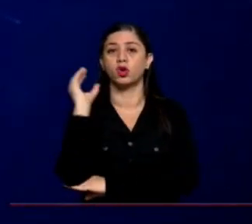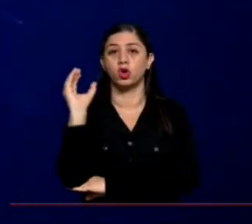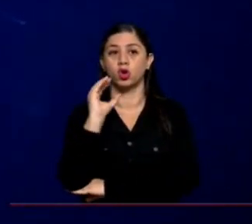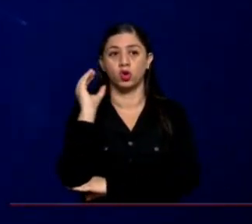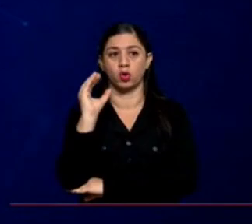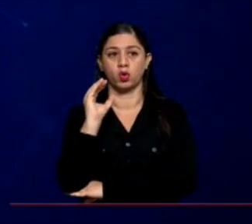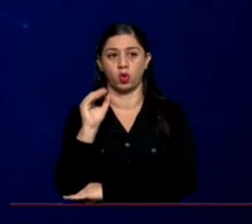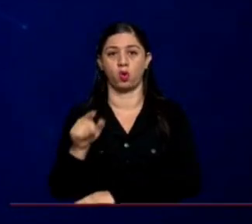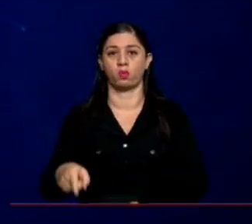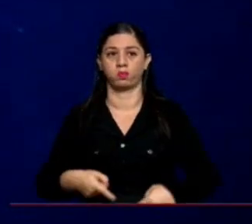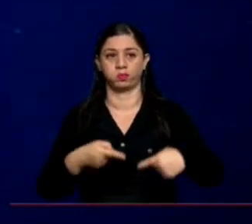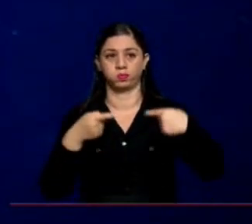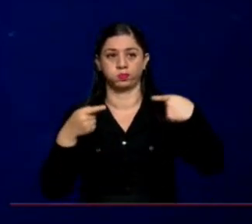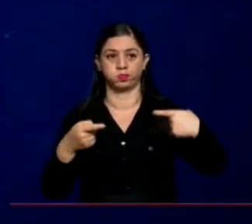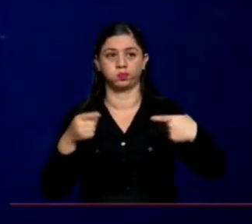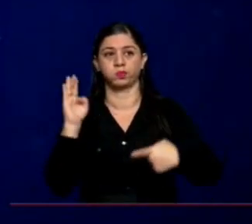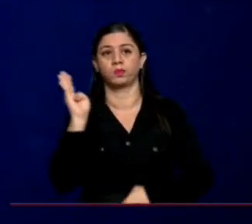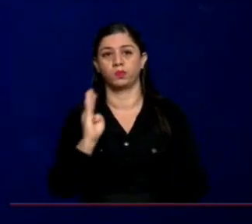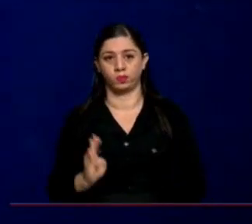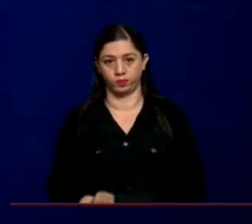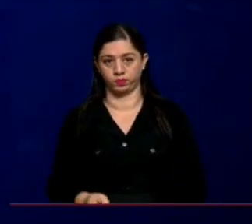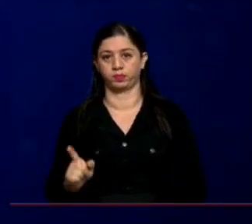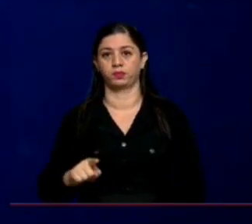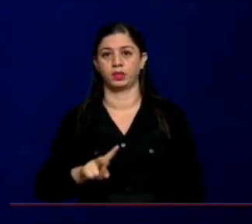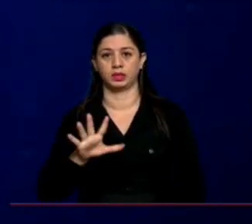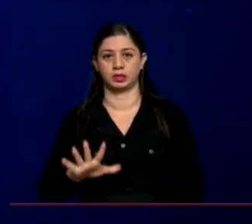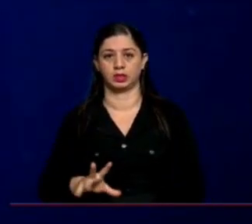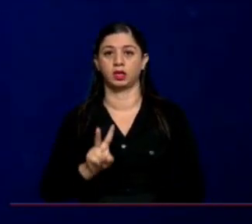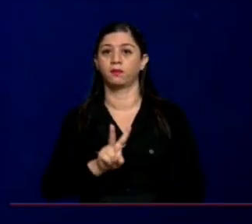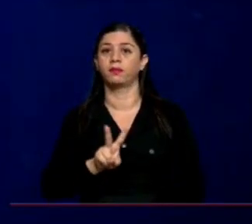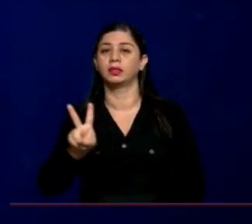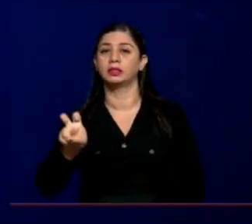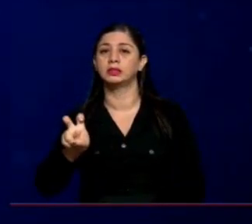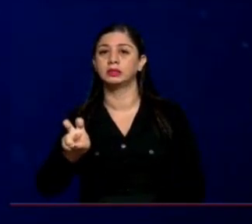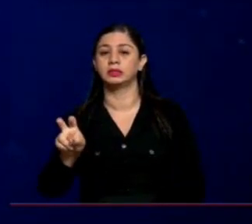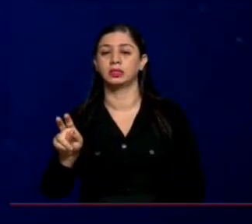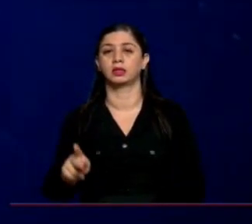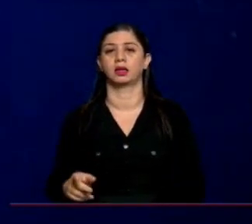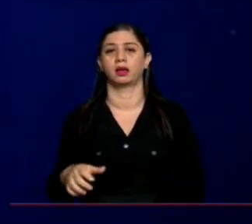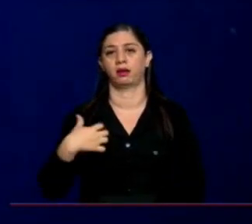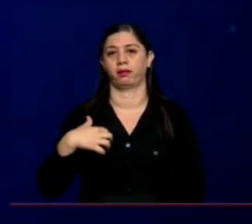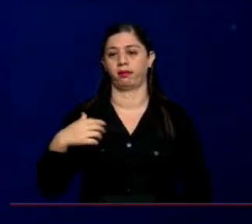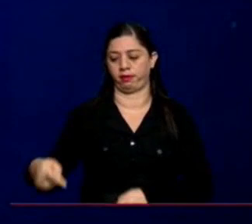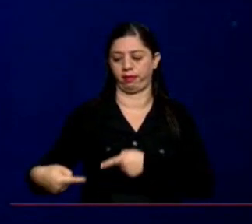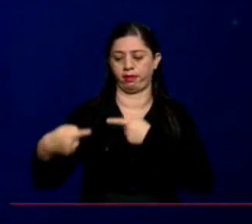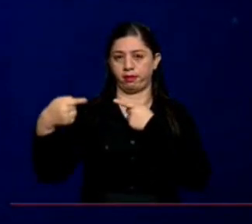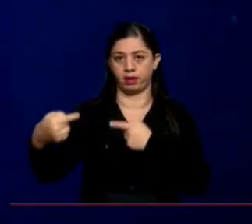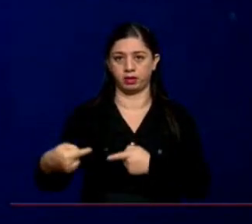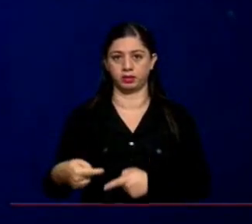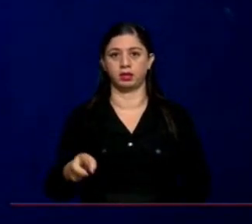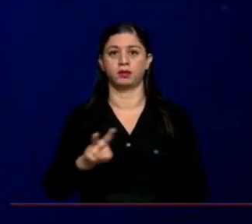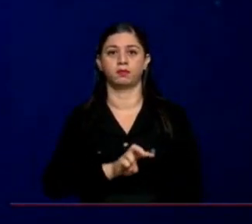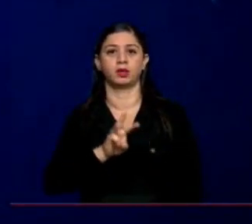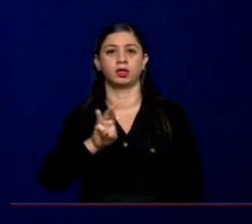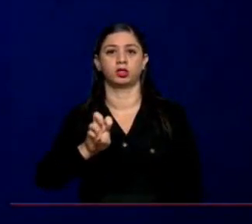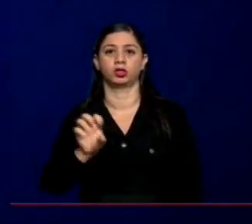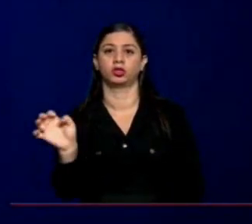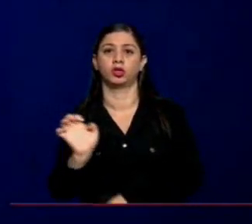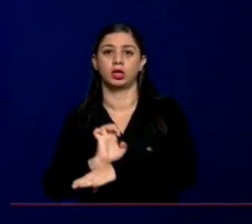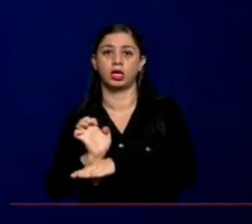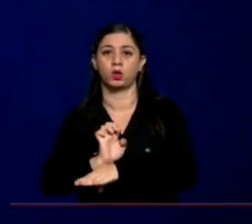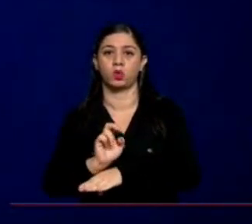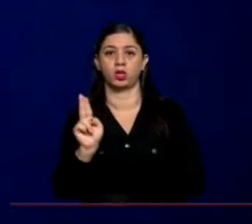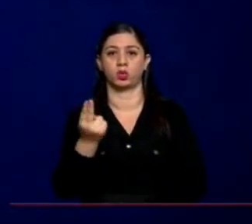la Canariña será el 25 del mismo mes. El viernes 27 enfrentará a Argentina y el 28 Ecuador se medirá